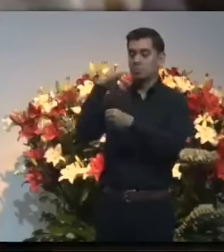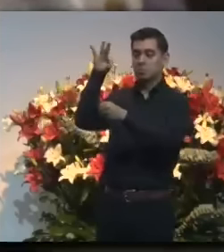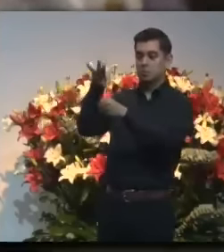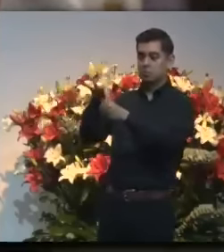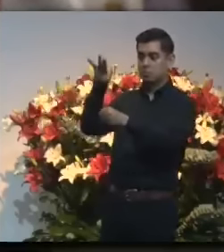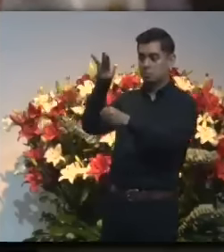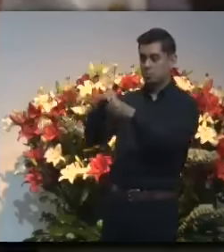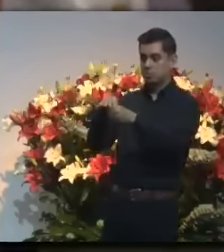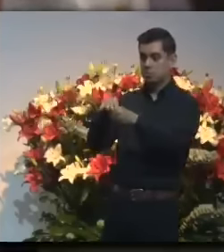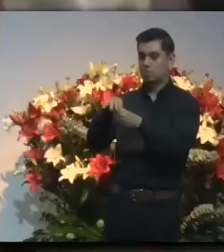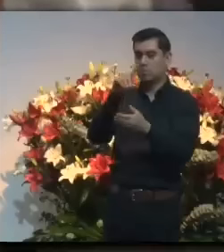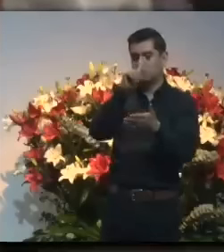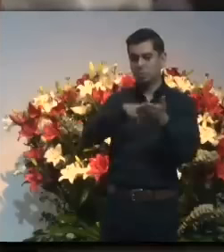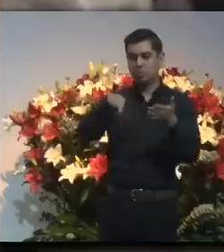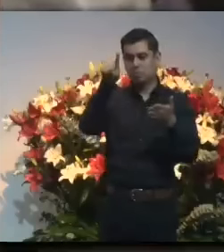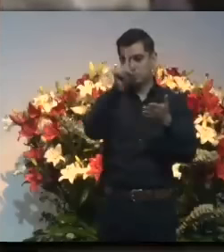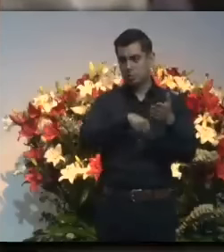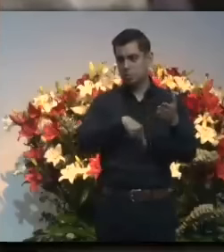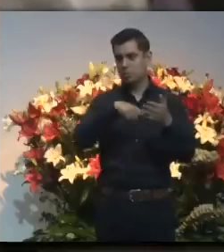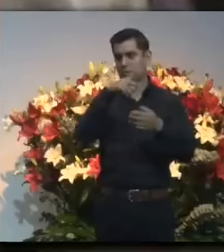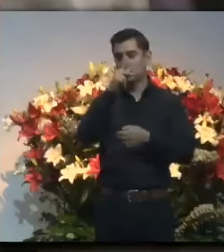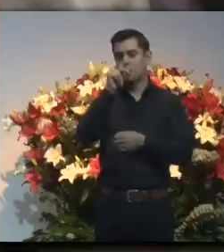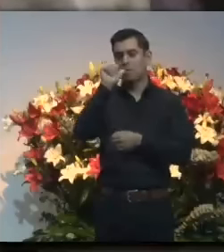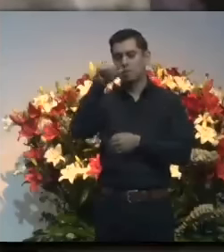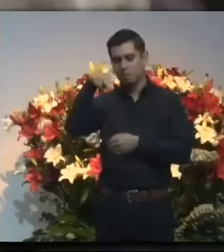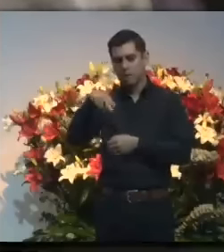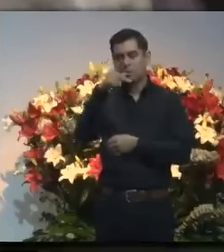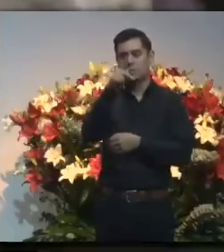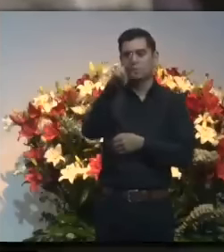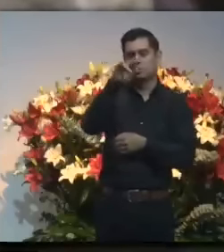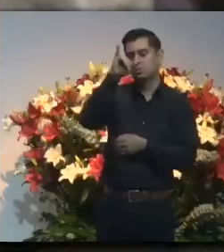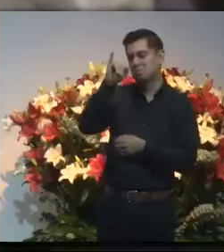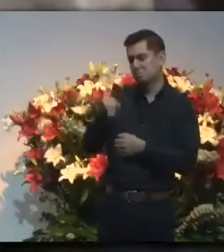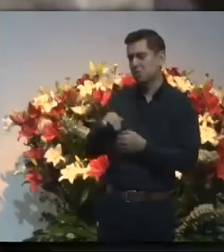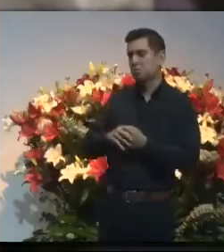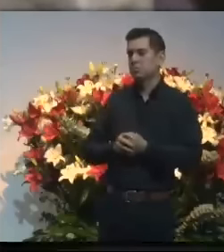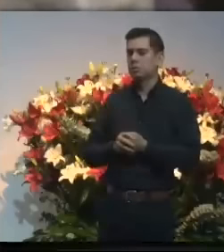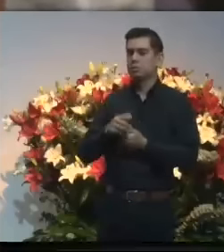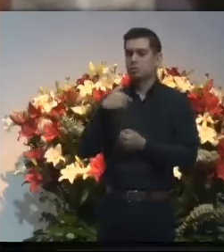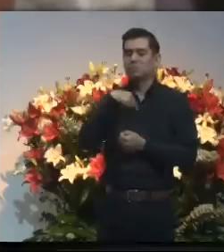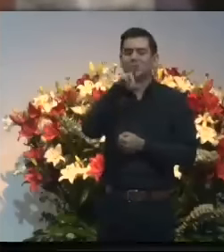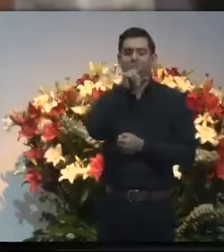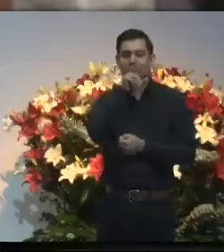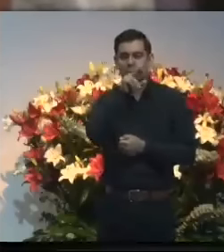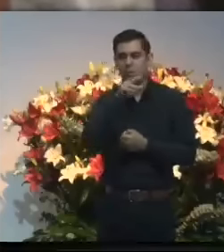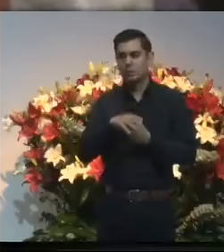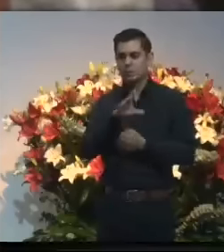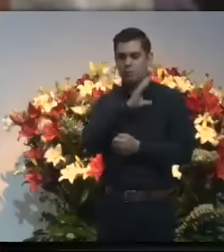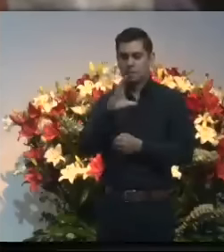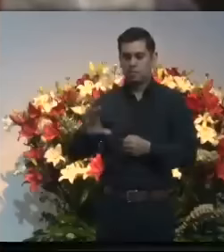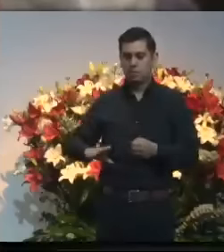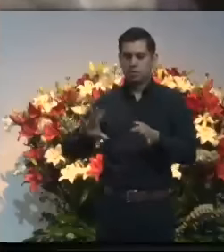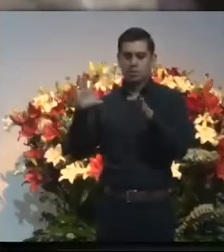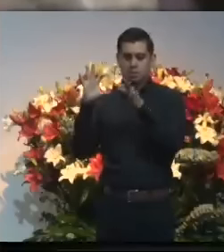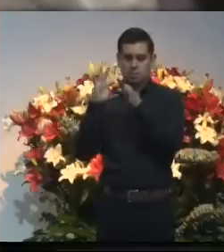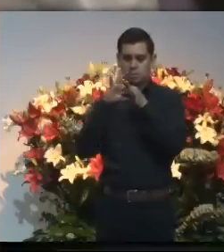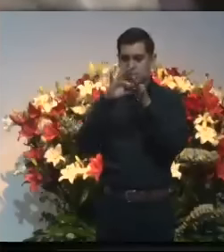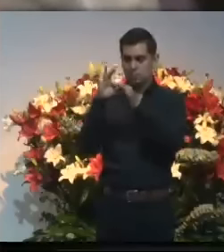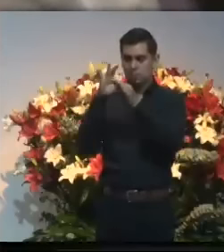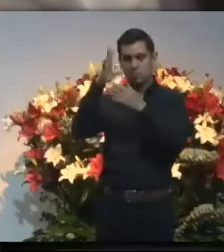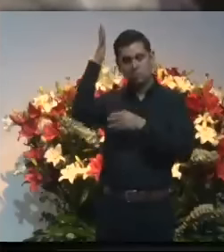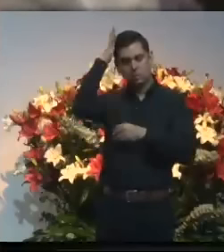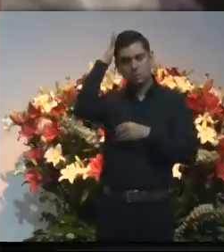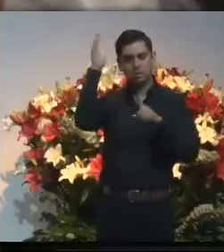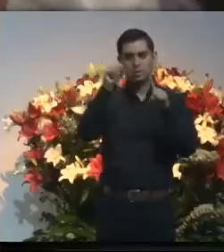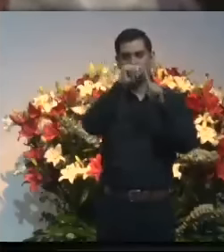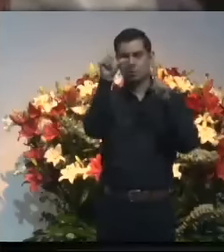que votar y tachar al PRI, al PAN o al PRD. Yo creo que lo que más preocupa de la candidatura y de la alianza son sus dirigentes nacionales.